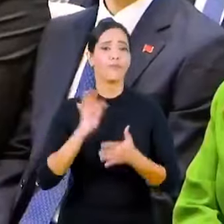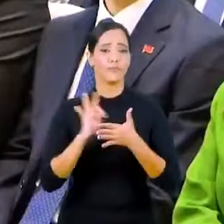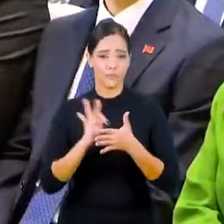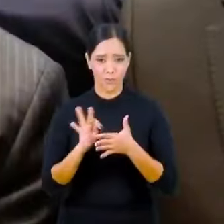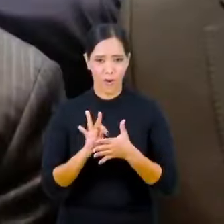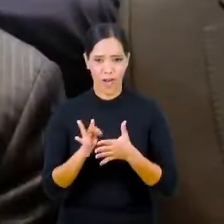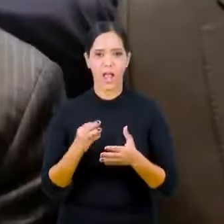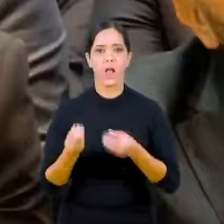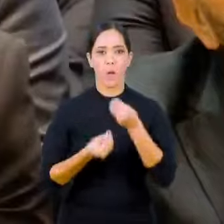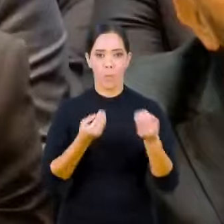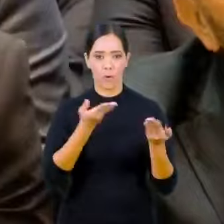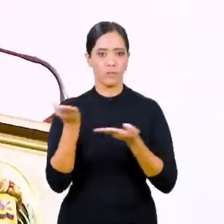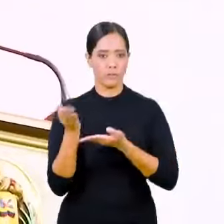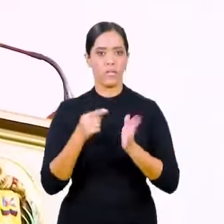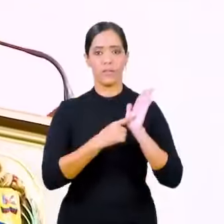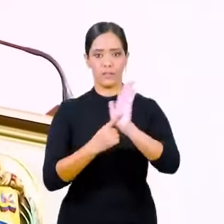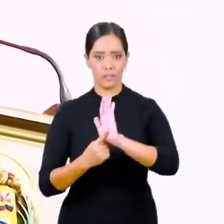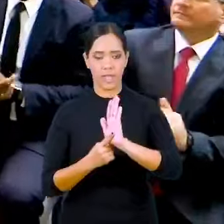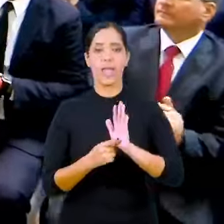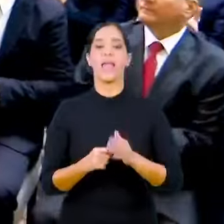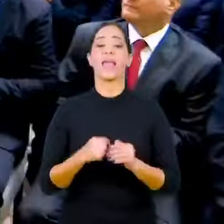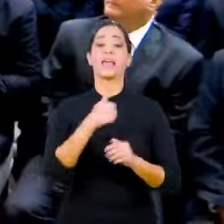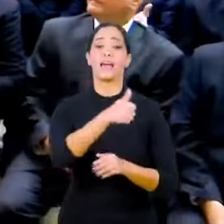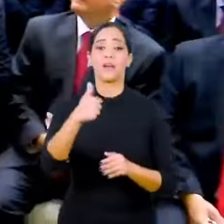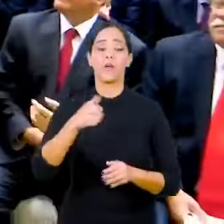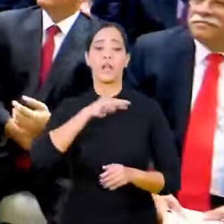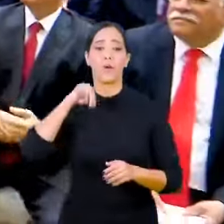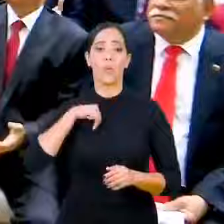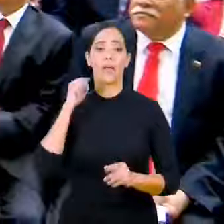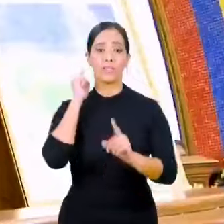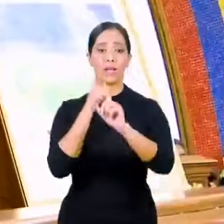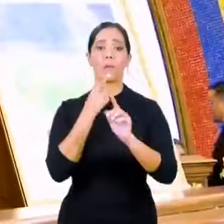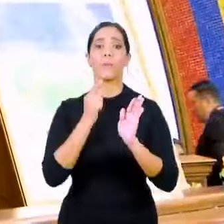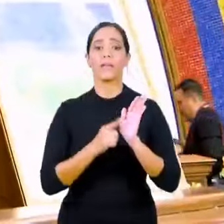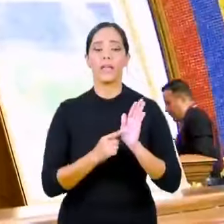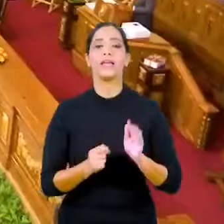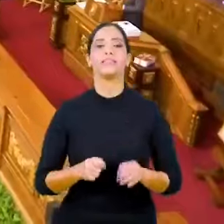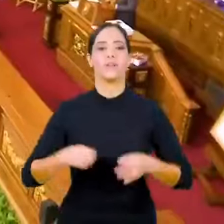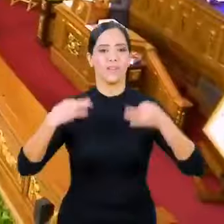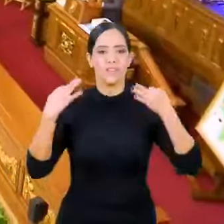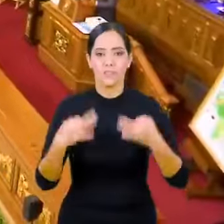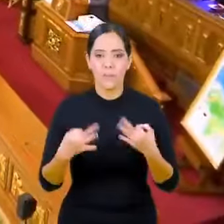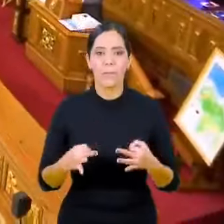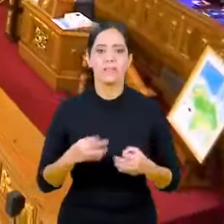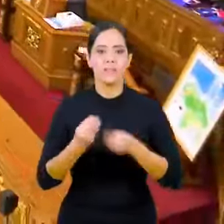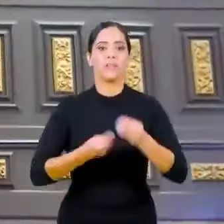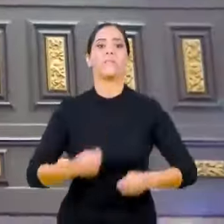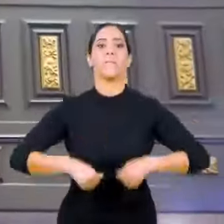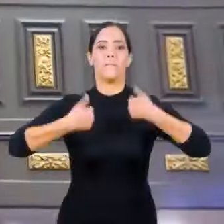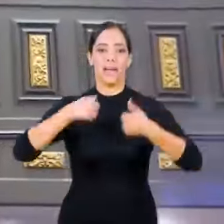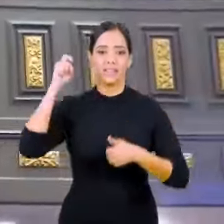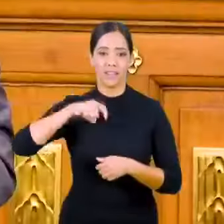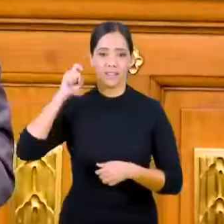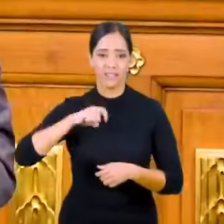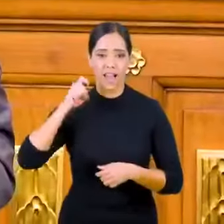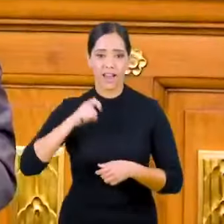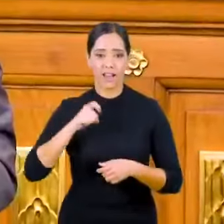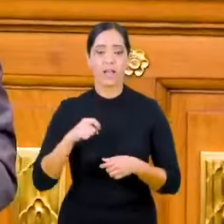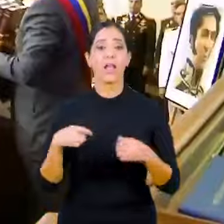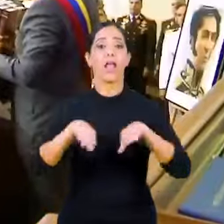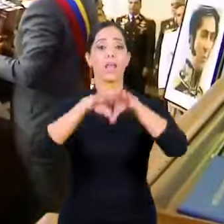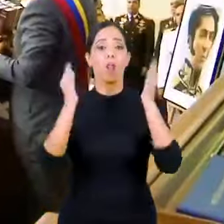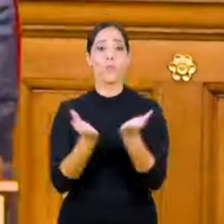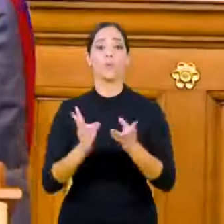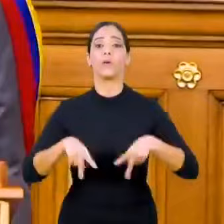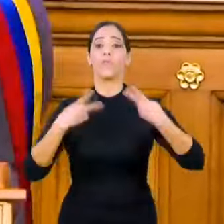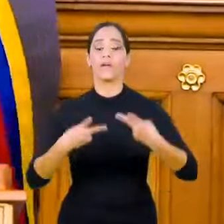solo funciona, como está visto y comprobado en cada una de nuestras metas cumplidas, sino que se hace cada vez más necesario en